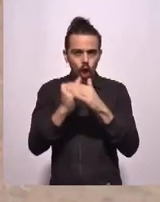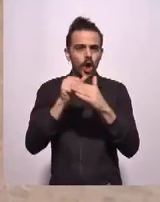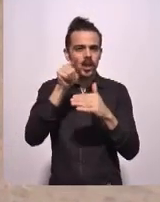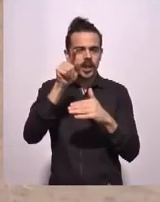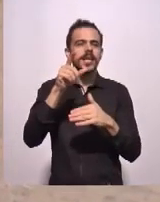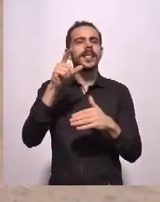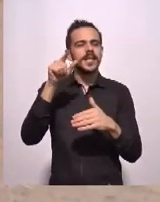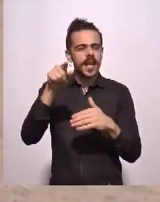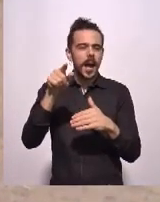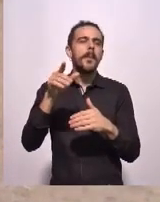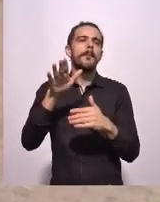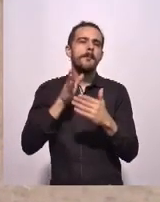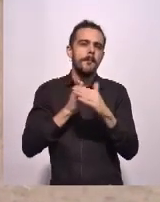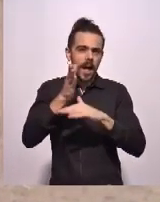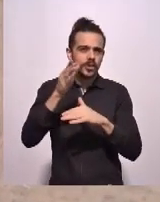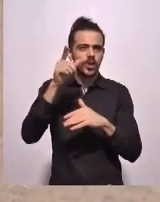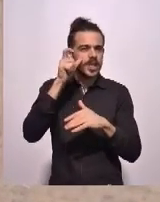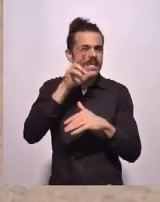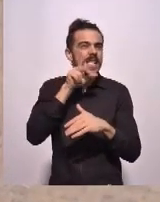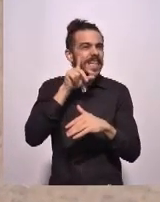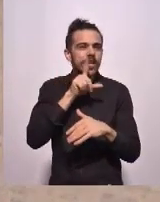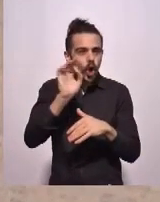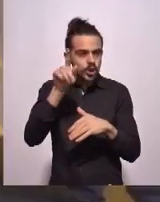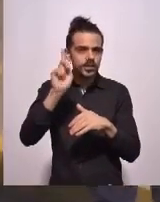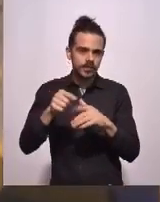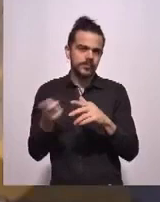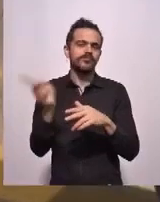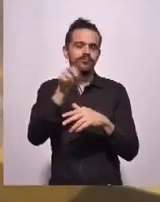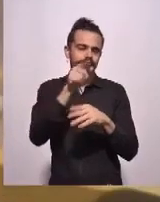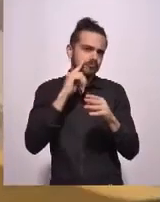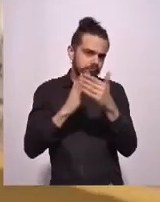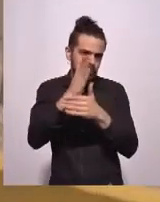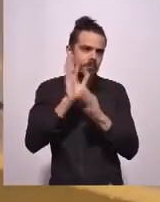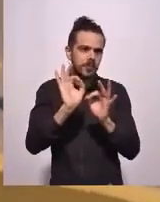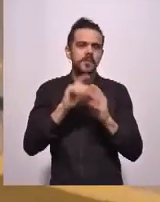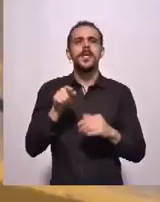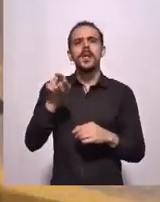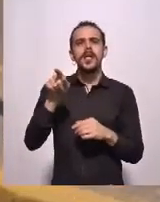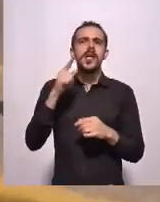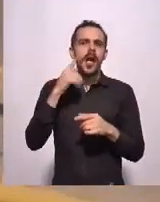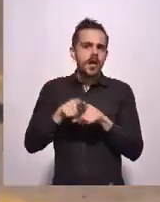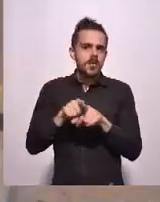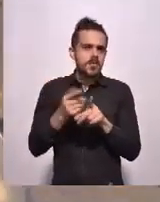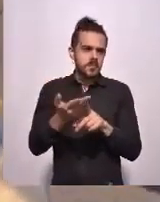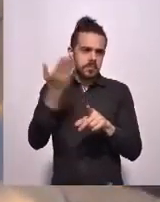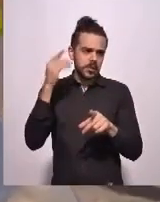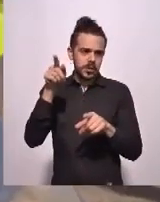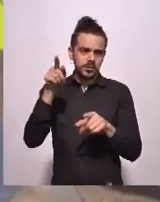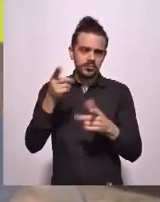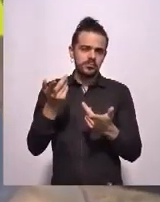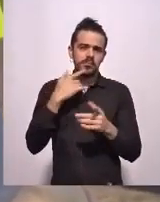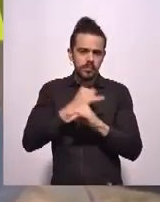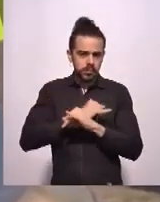y teniendo en cuenta las nuevas medidas que han salido el fin de semana por parte del Gobierno Nacional, caducarán todos los